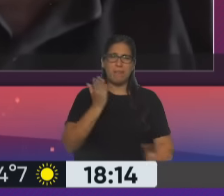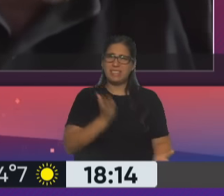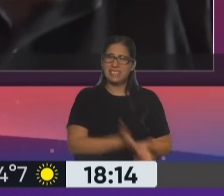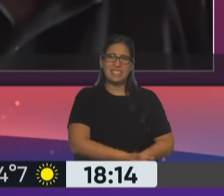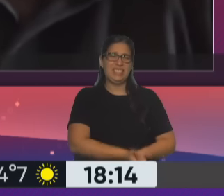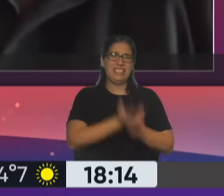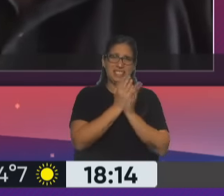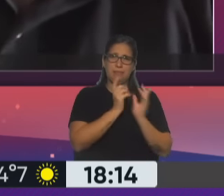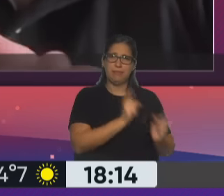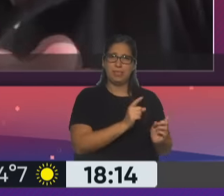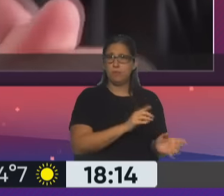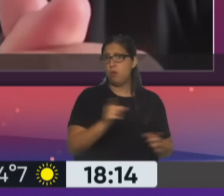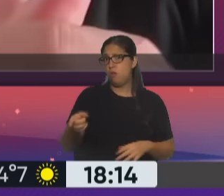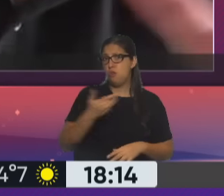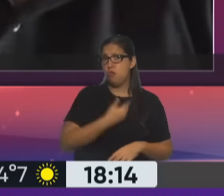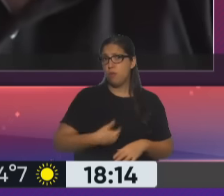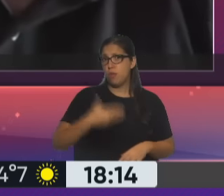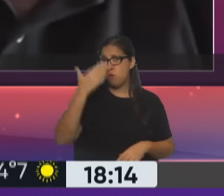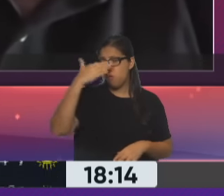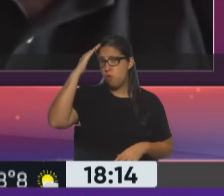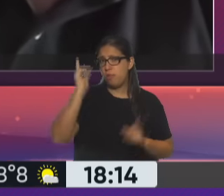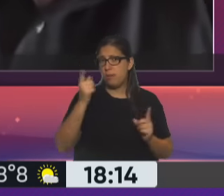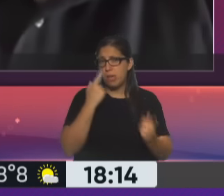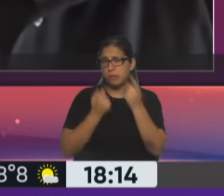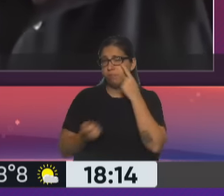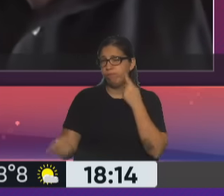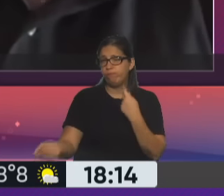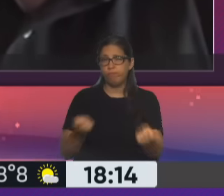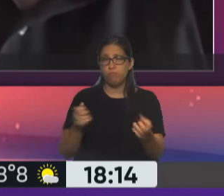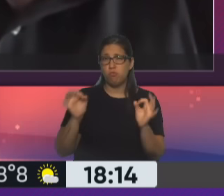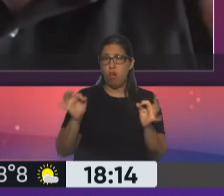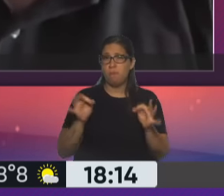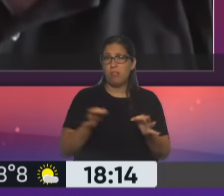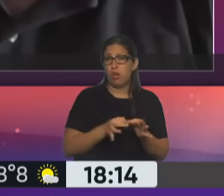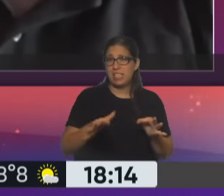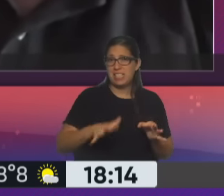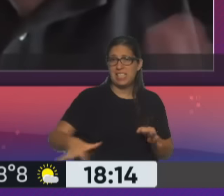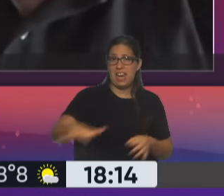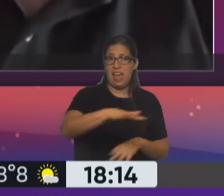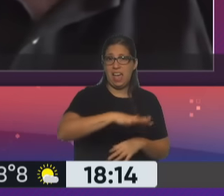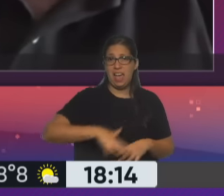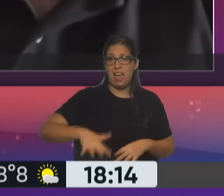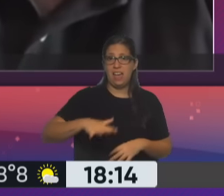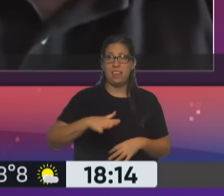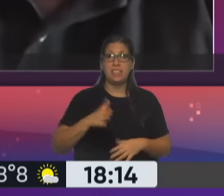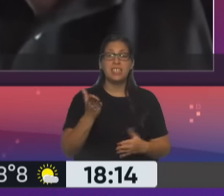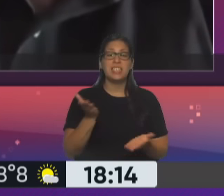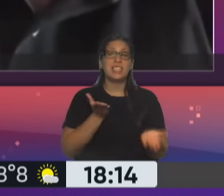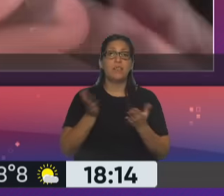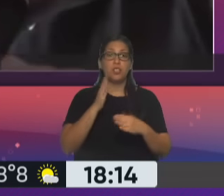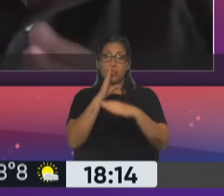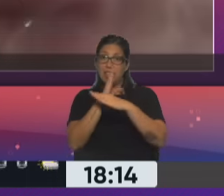gobierno cubano también. El gobierno cubano tiene controlada prácticamente toda la isla, principalmente no solo en los servicios de inteligencia, sino también a